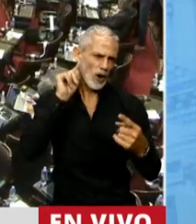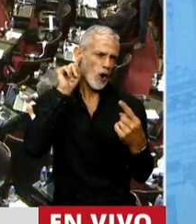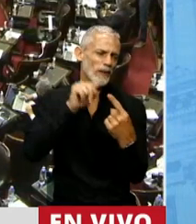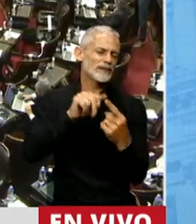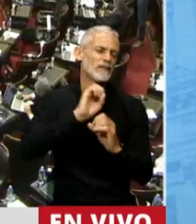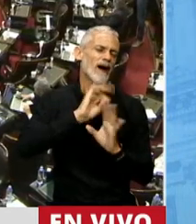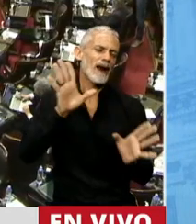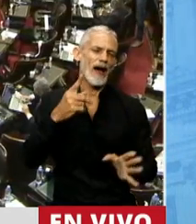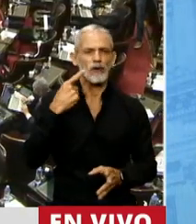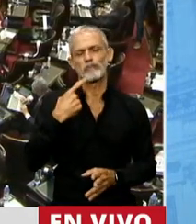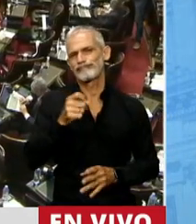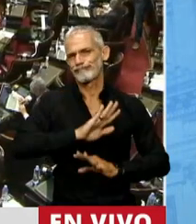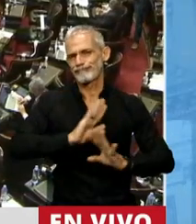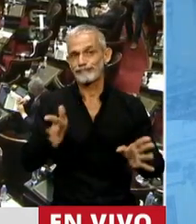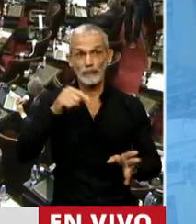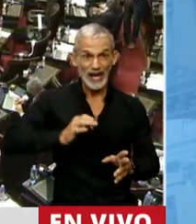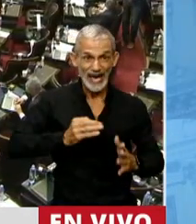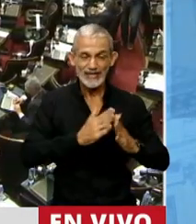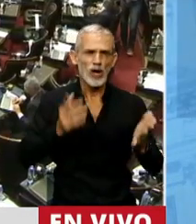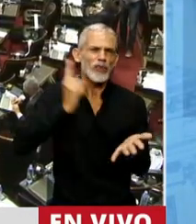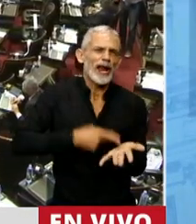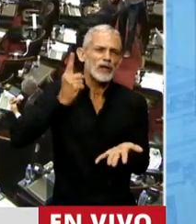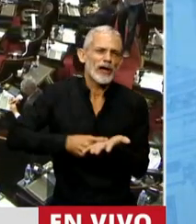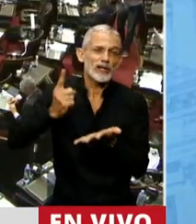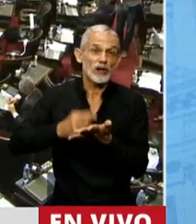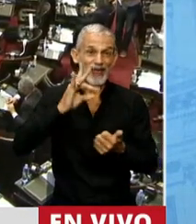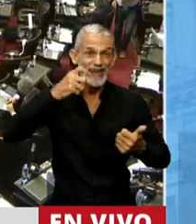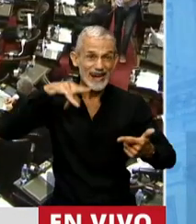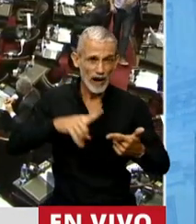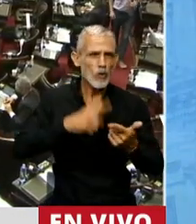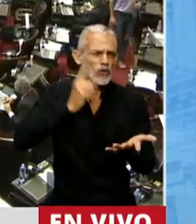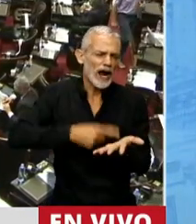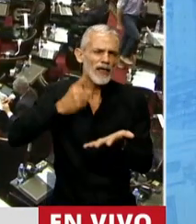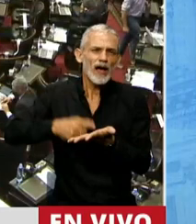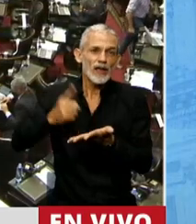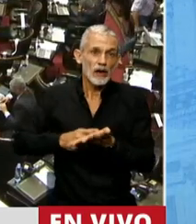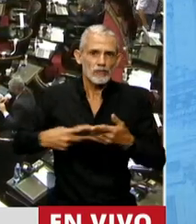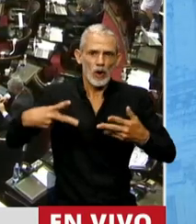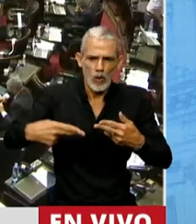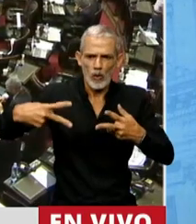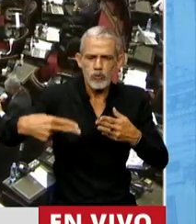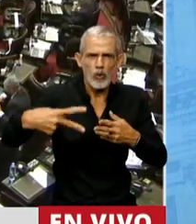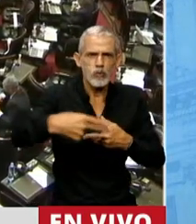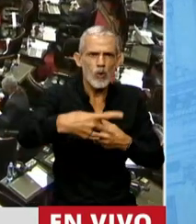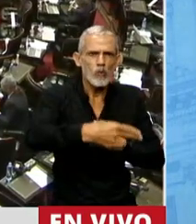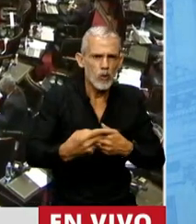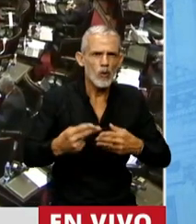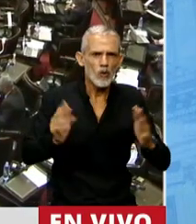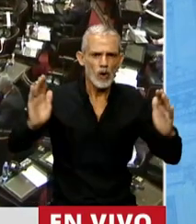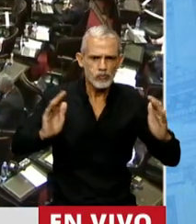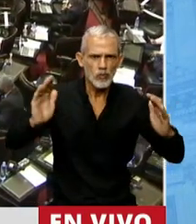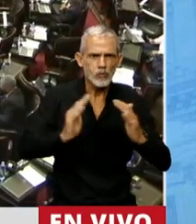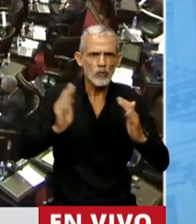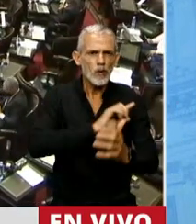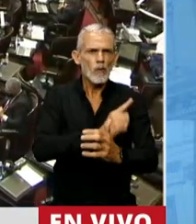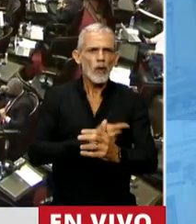intencionalidad. A través de todo este año, con los decretos de necesidad de urgencia, cercenó, vulneró, achicó el